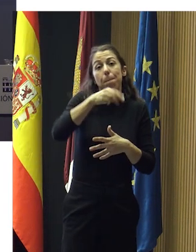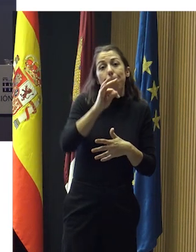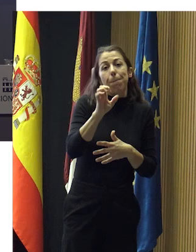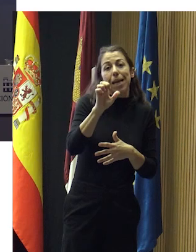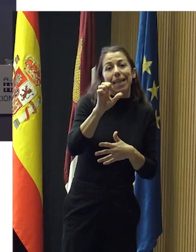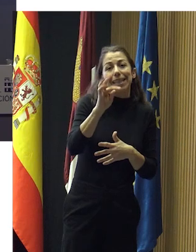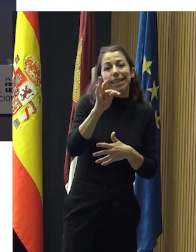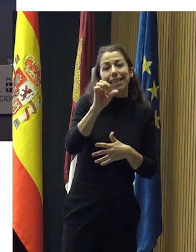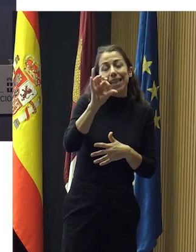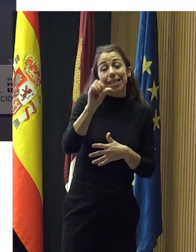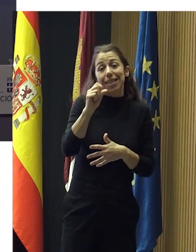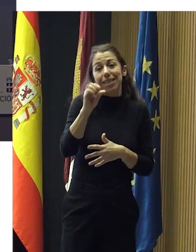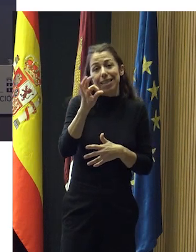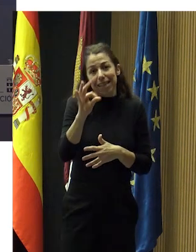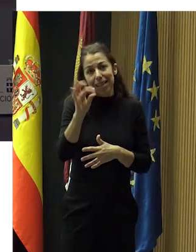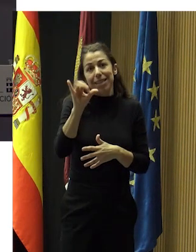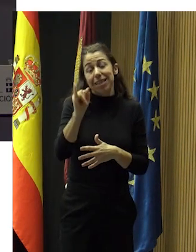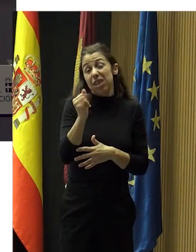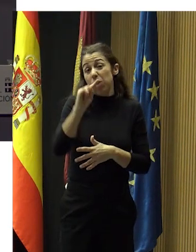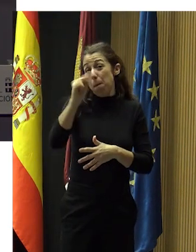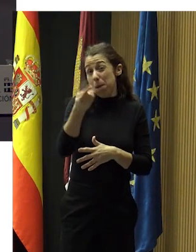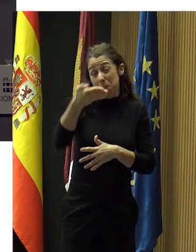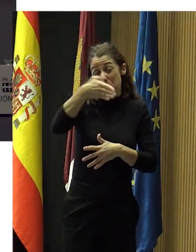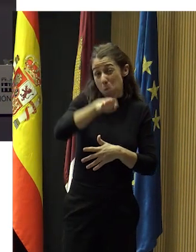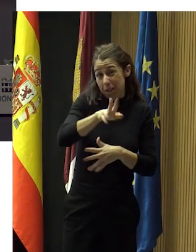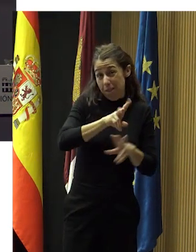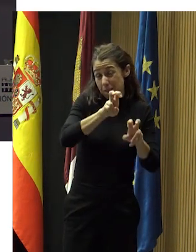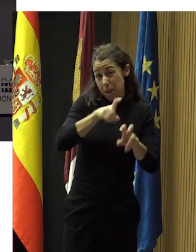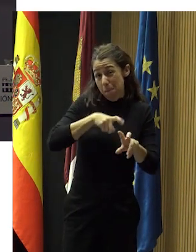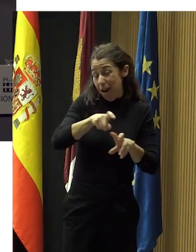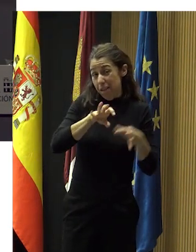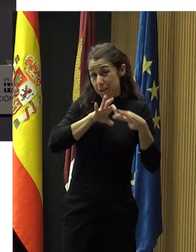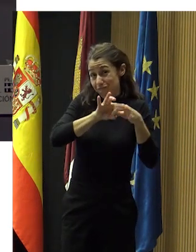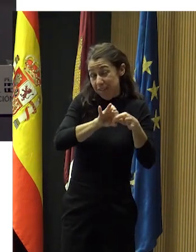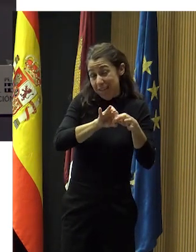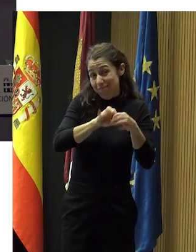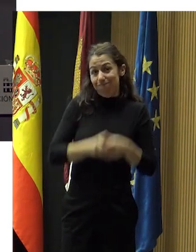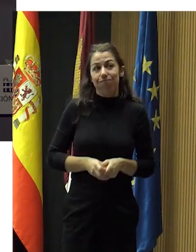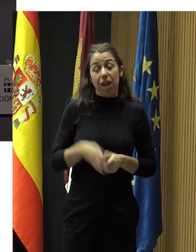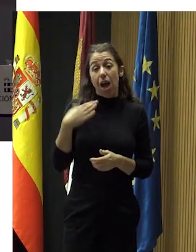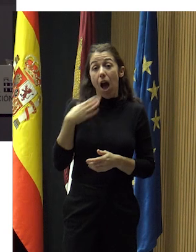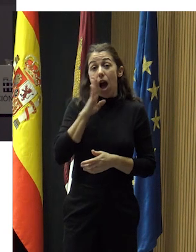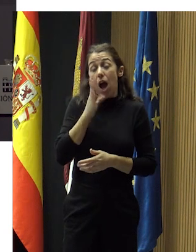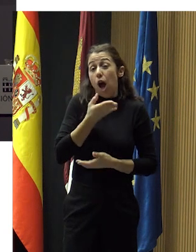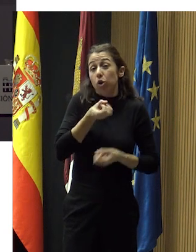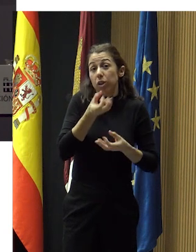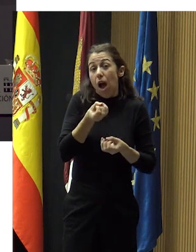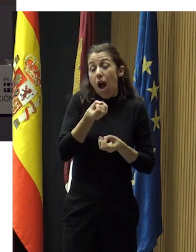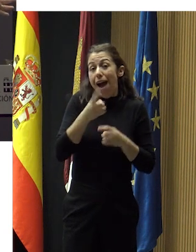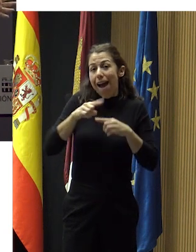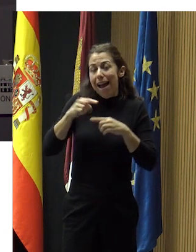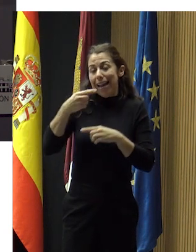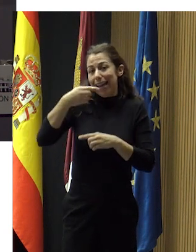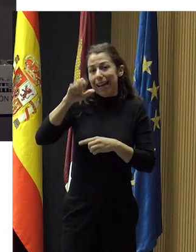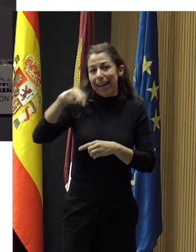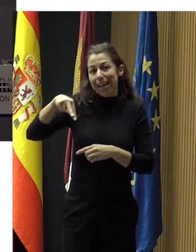las primeras causas de muerte por cáncer. Y yo he contado que los genes mutan, ¿no? Que la información